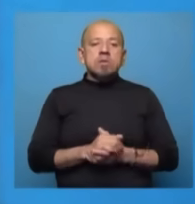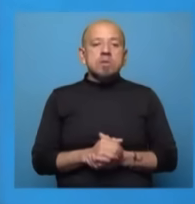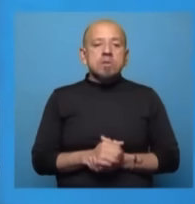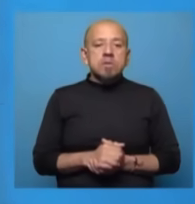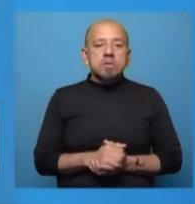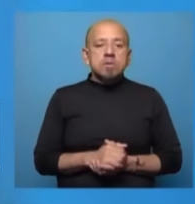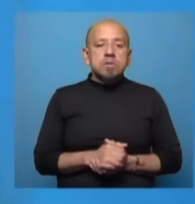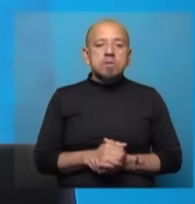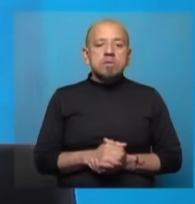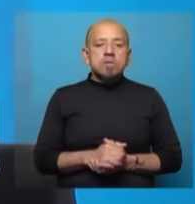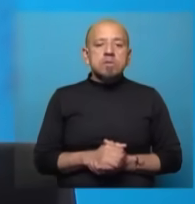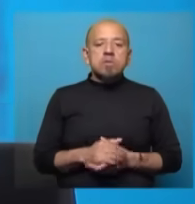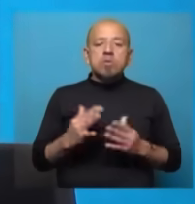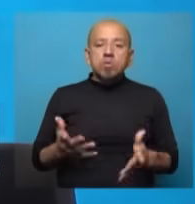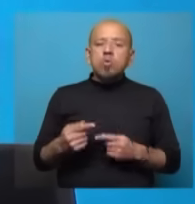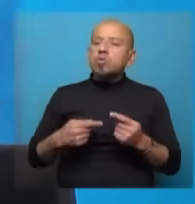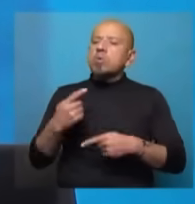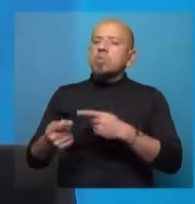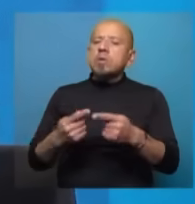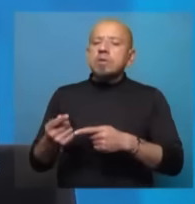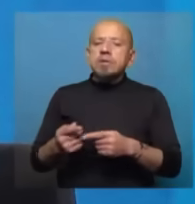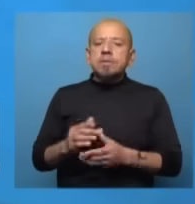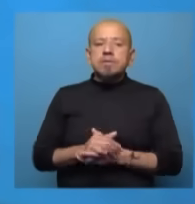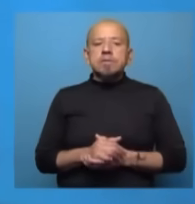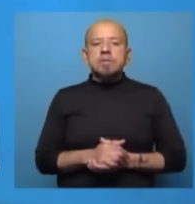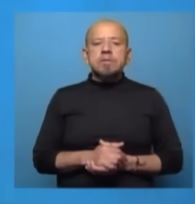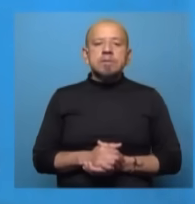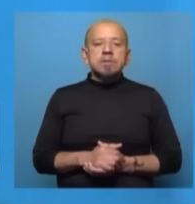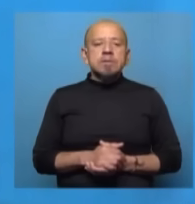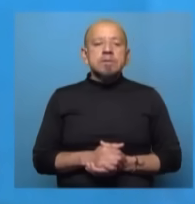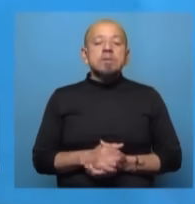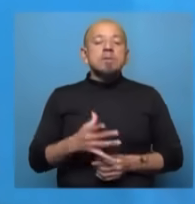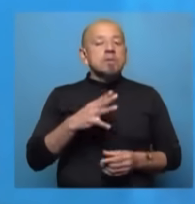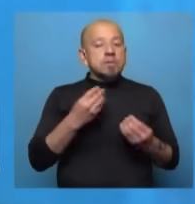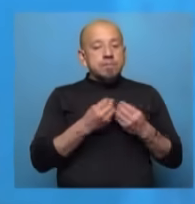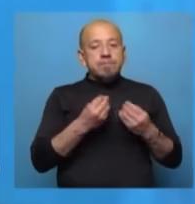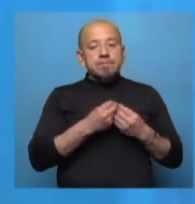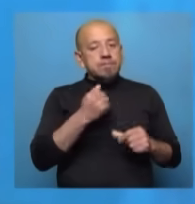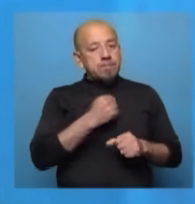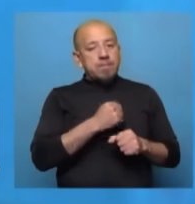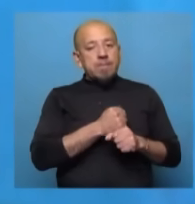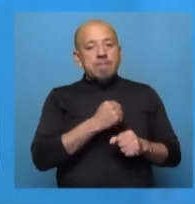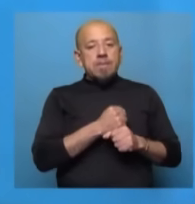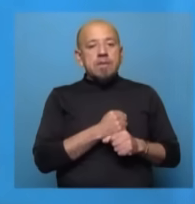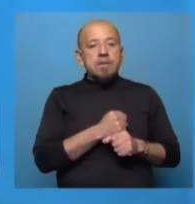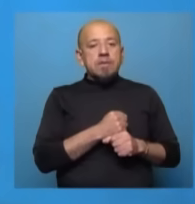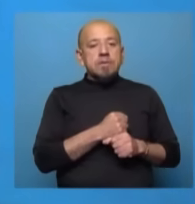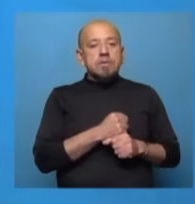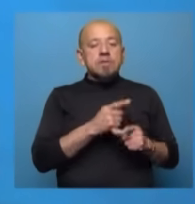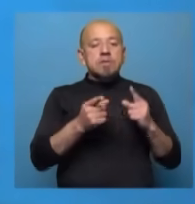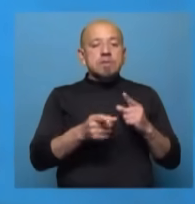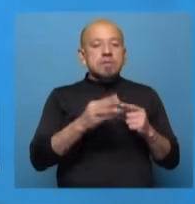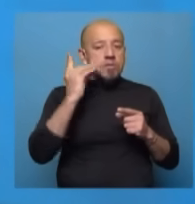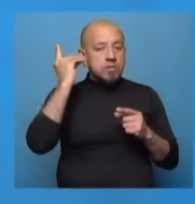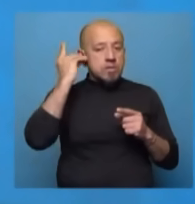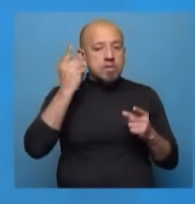facultad Cómo sigue esto ahora cómo sigue este caso con mucho trabajo por delante estudiar los celulares es algo que